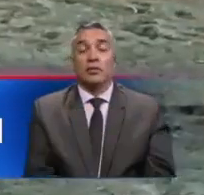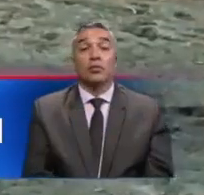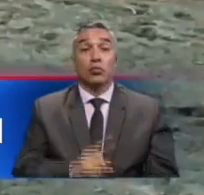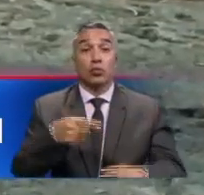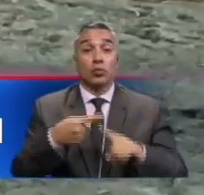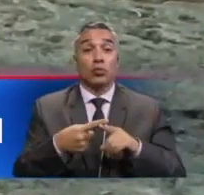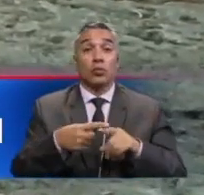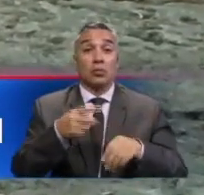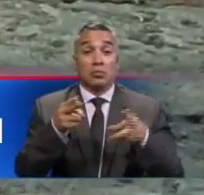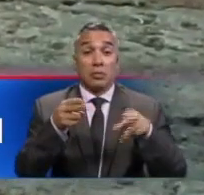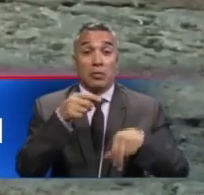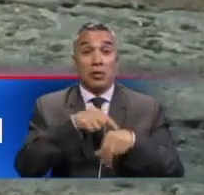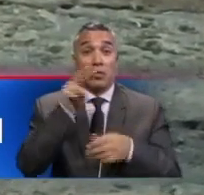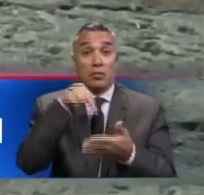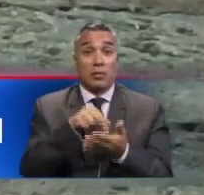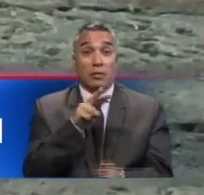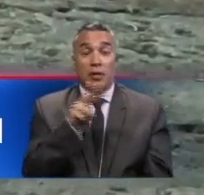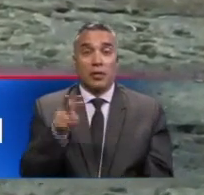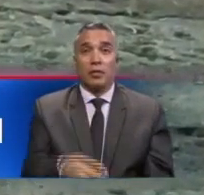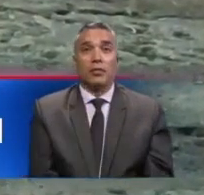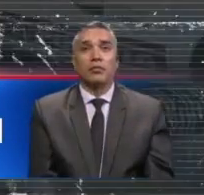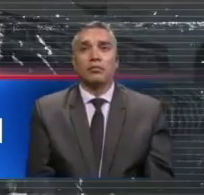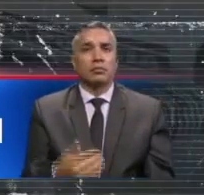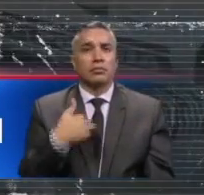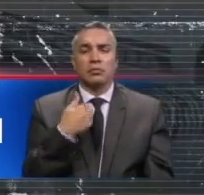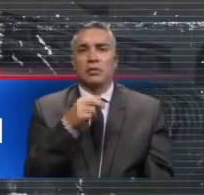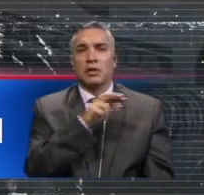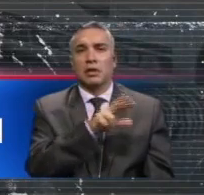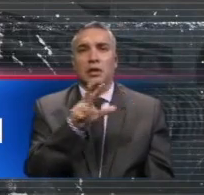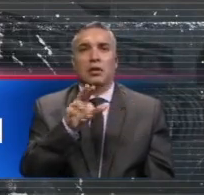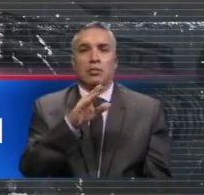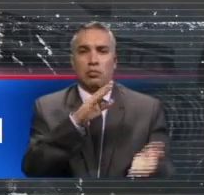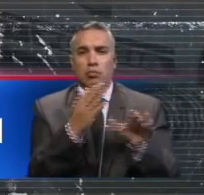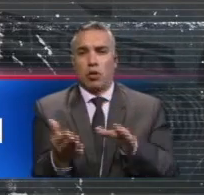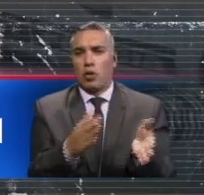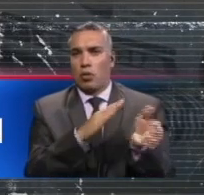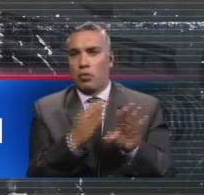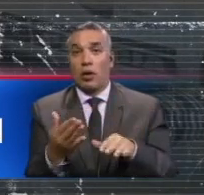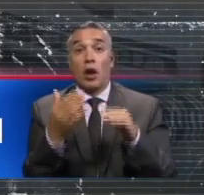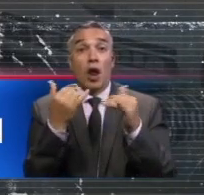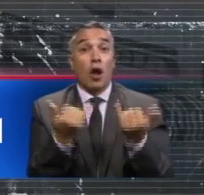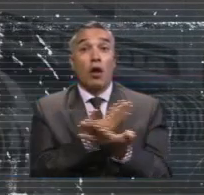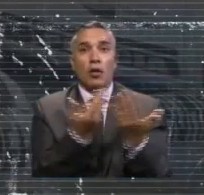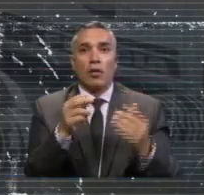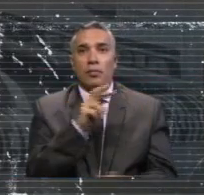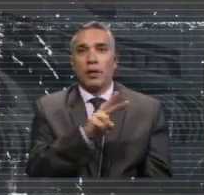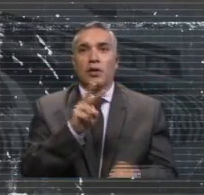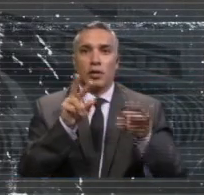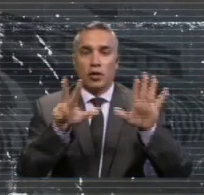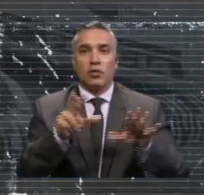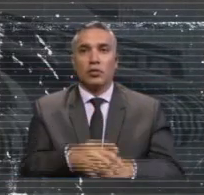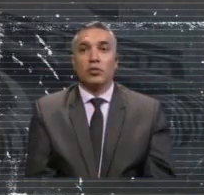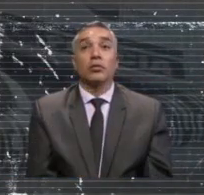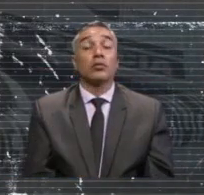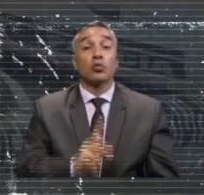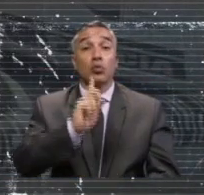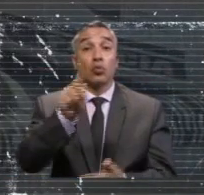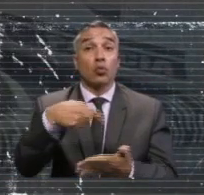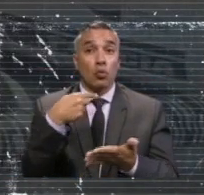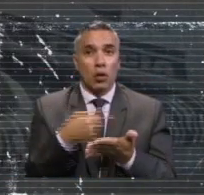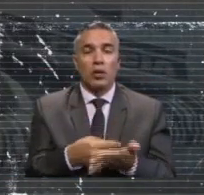durante el mismo periodo en el 2022, se registraron 33 asesinatos, ahora 28. En la subzona